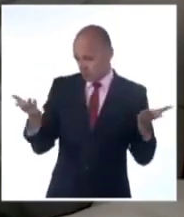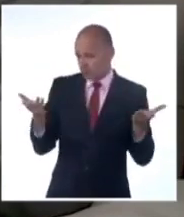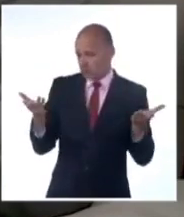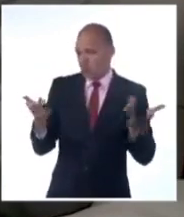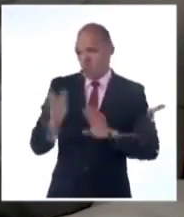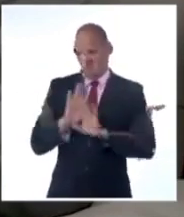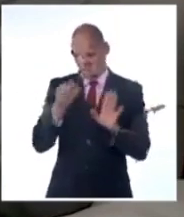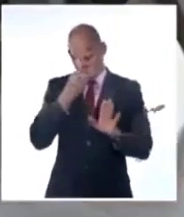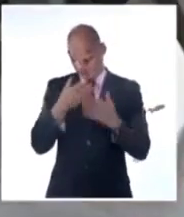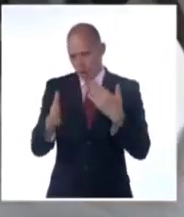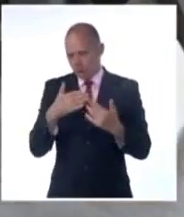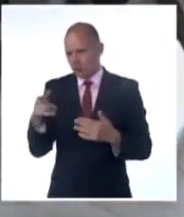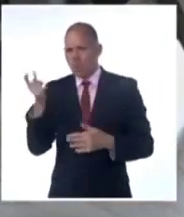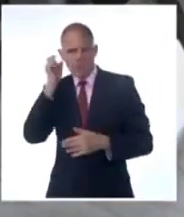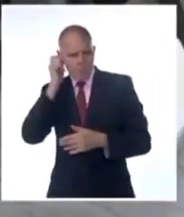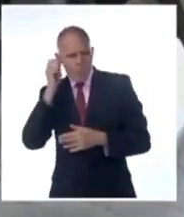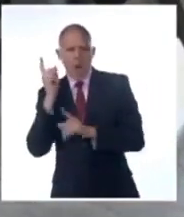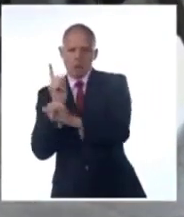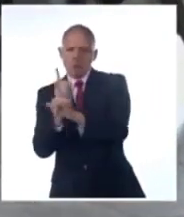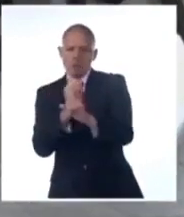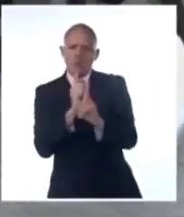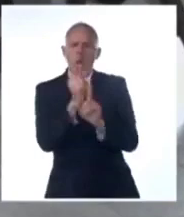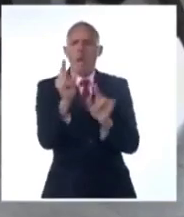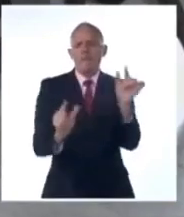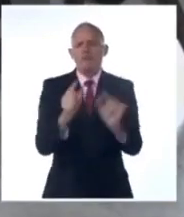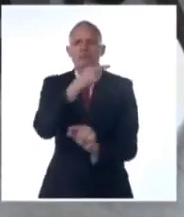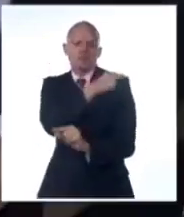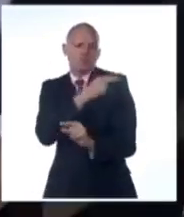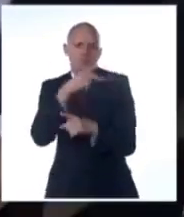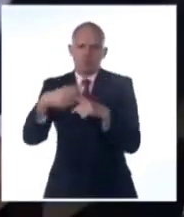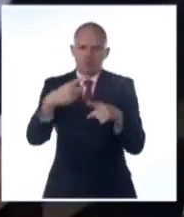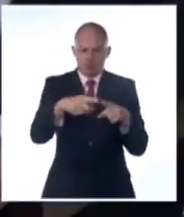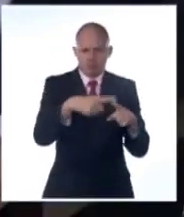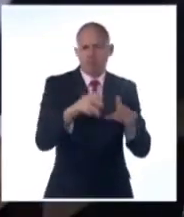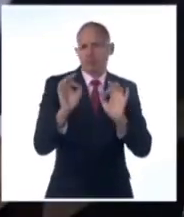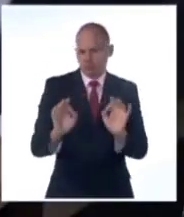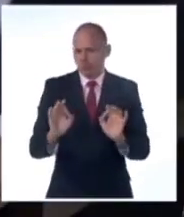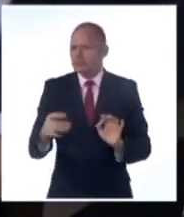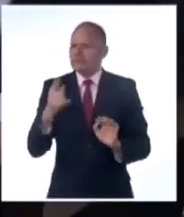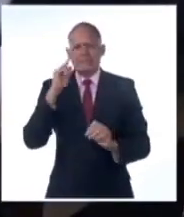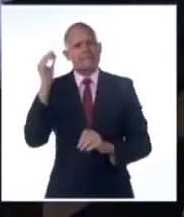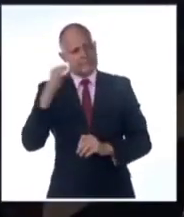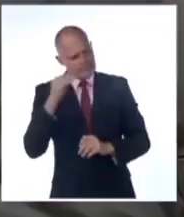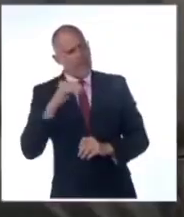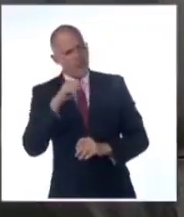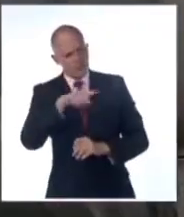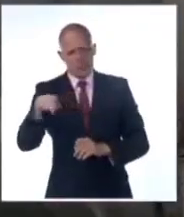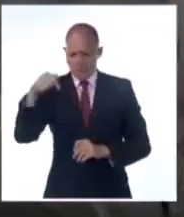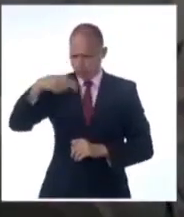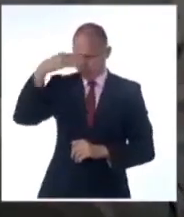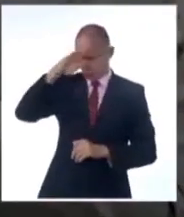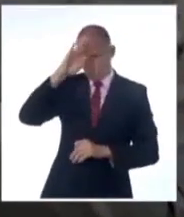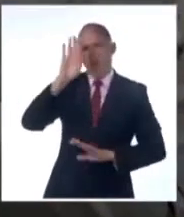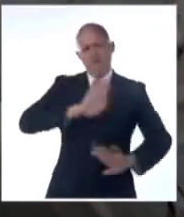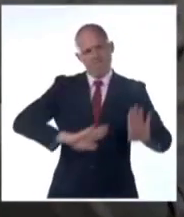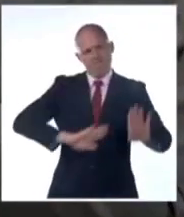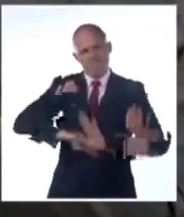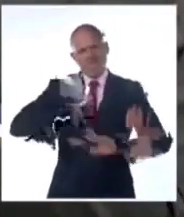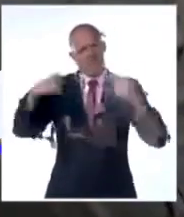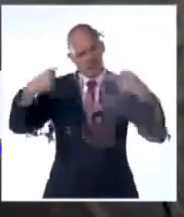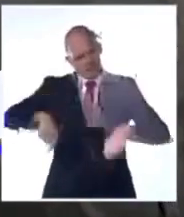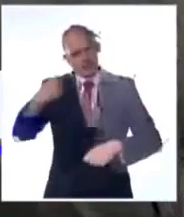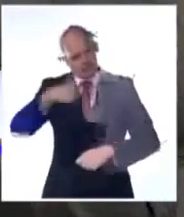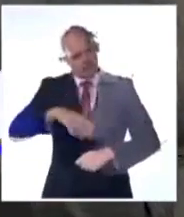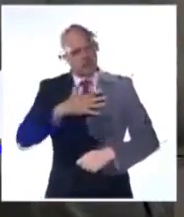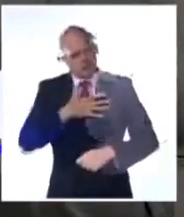autoridades cubanas y sociedad civil y les ratificó el compromiso de Cuba en defensa de los derechos humanos. Nosotros queremos ratificar